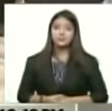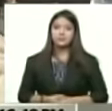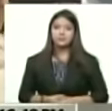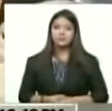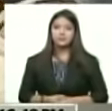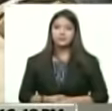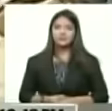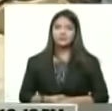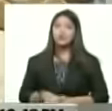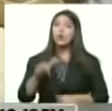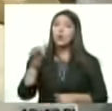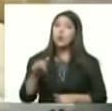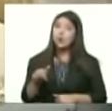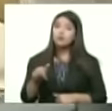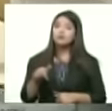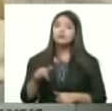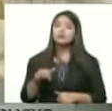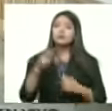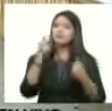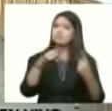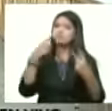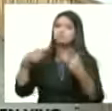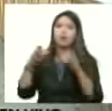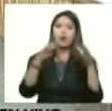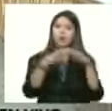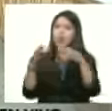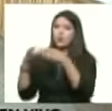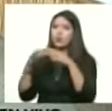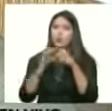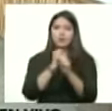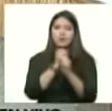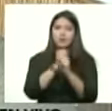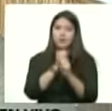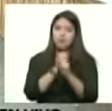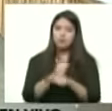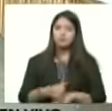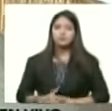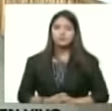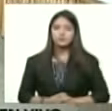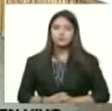Hoy se están instalando simultáneamente varias mesas de trabajo.